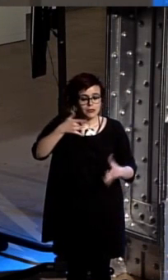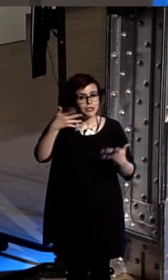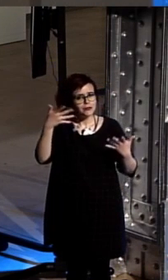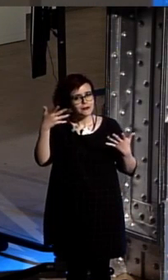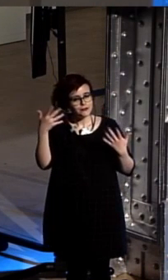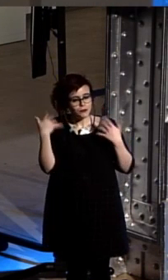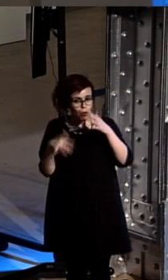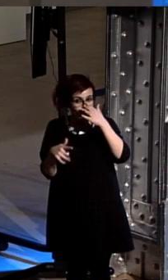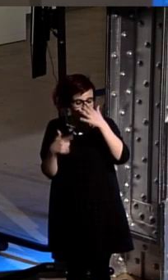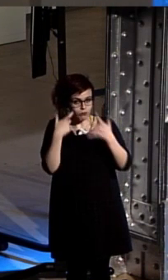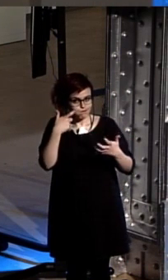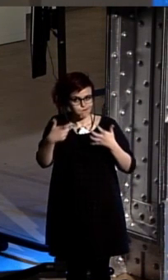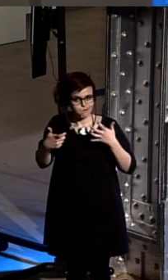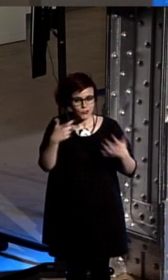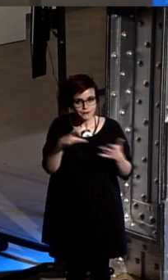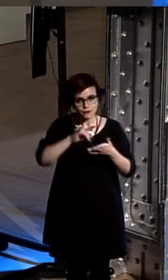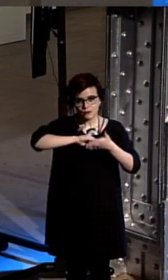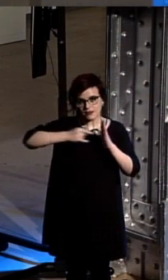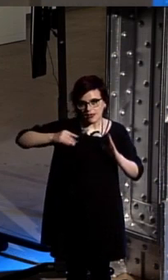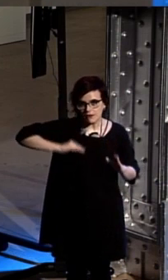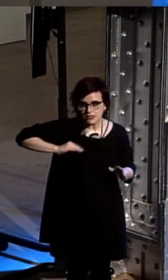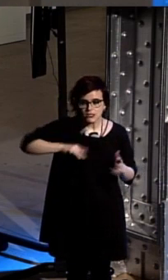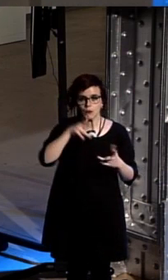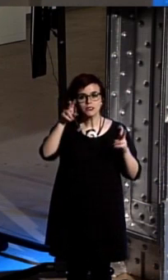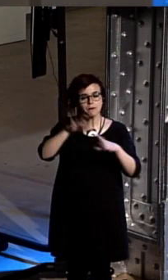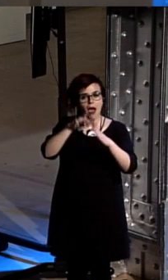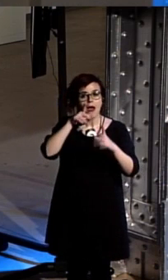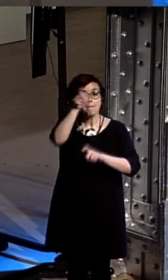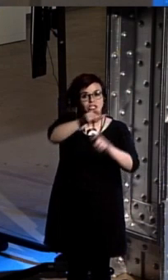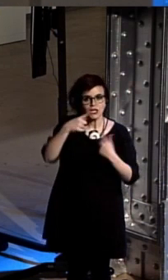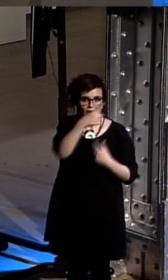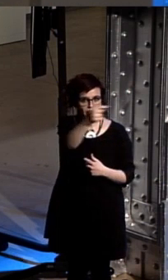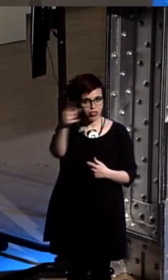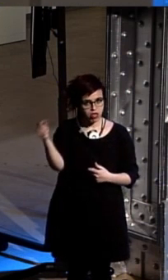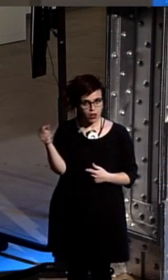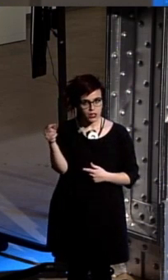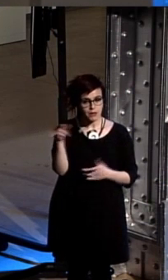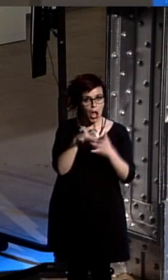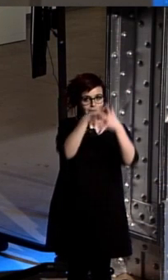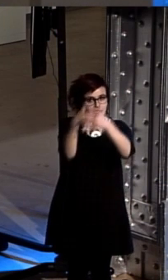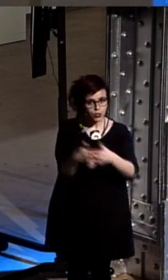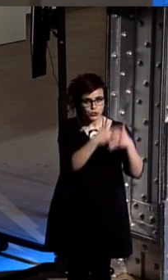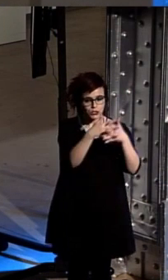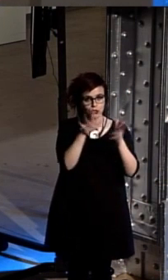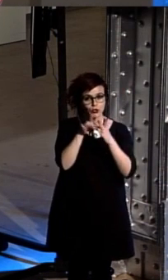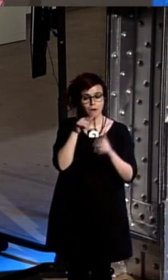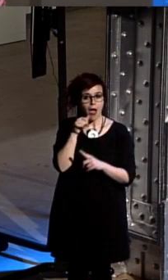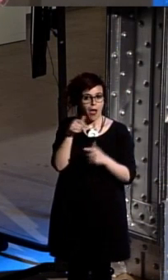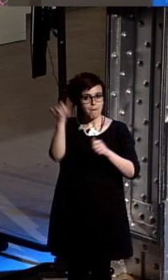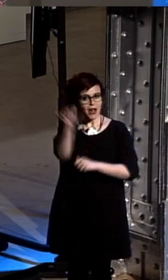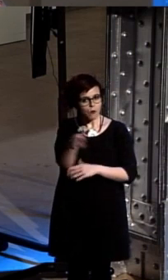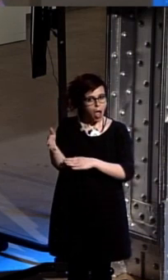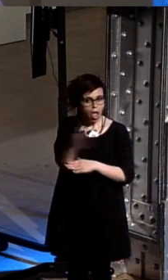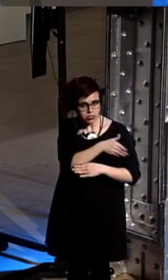distintas técnicas sobre 100 personas en Estados Unidos antes de lanzar la